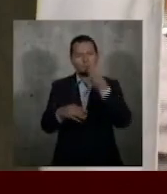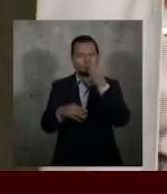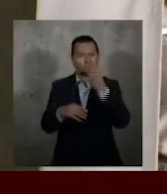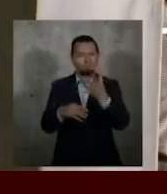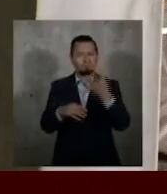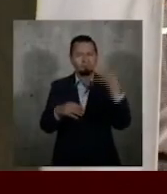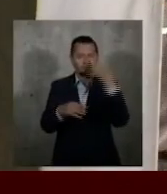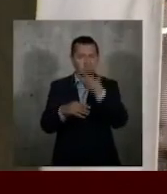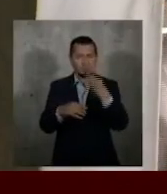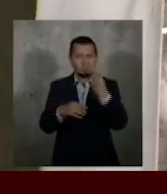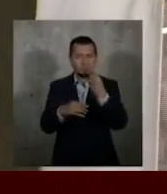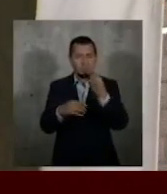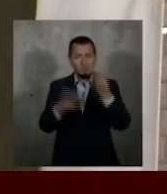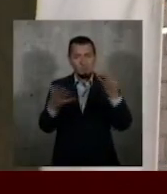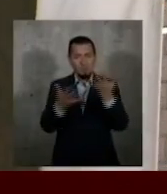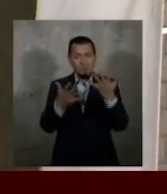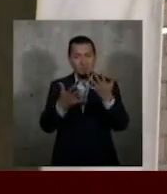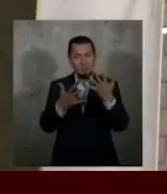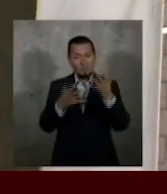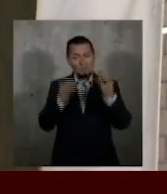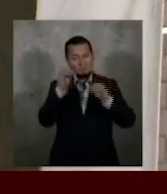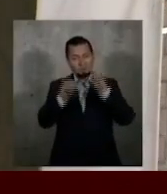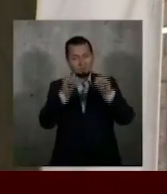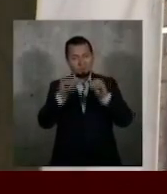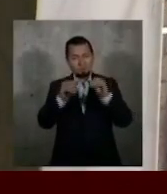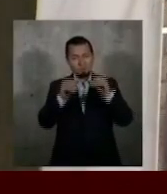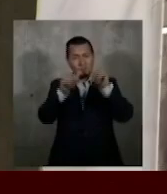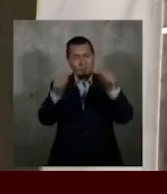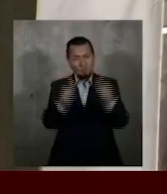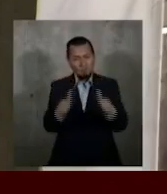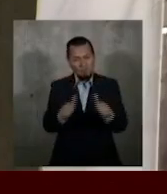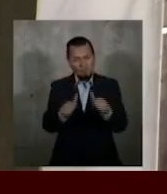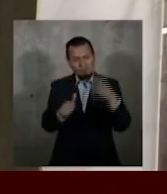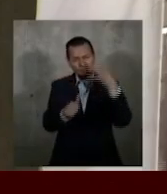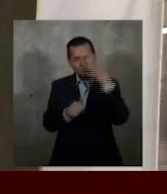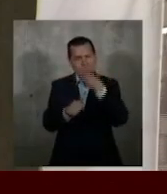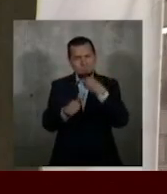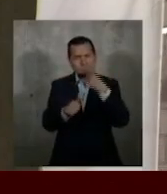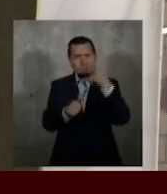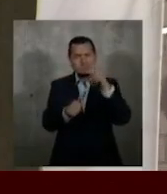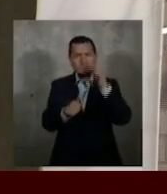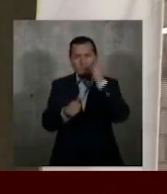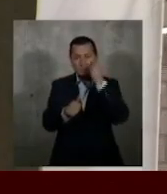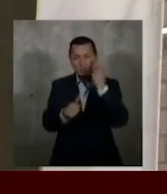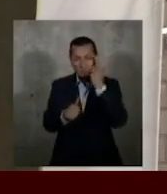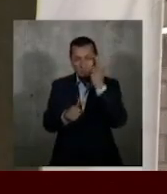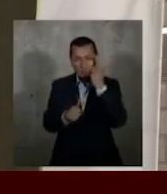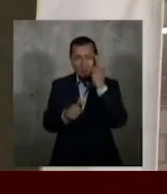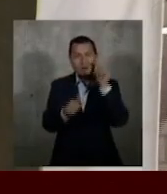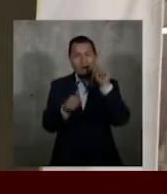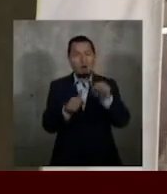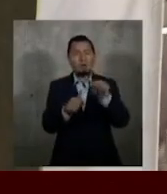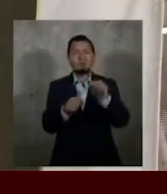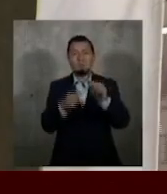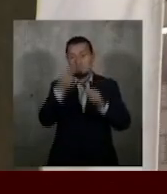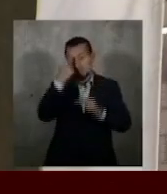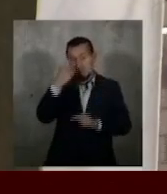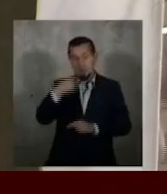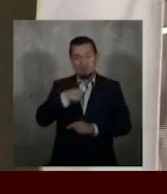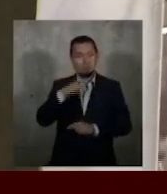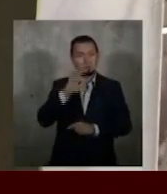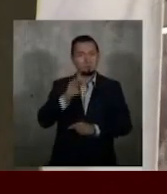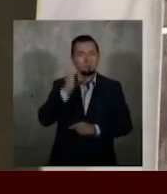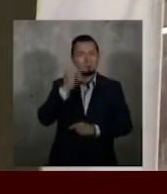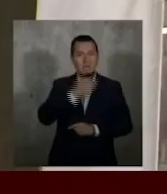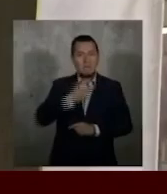la oportunidad de tener carreras innovadoras, transversales, donde la formación se incluya